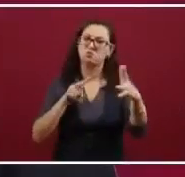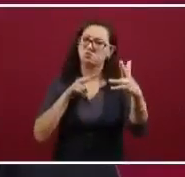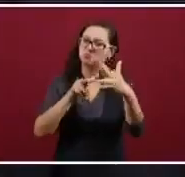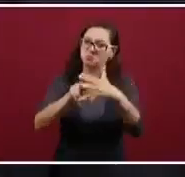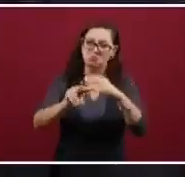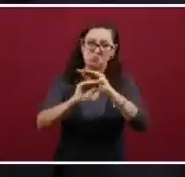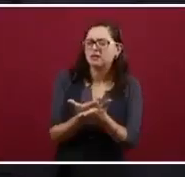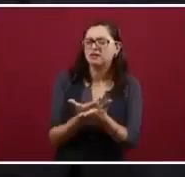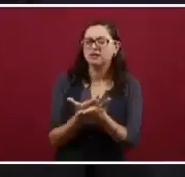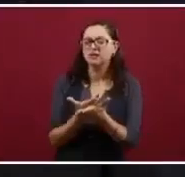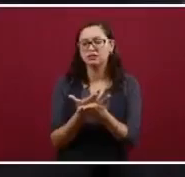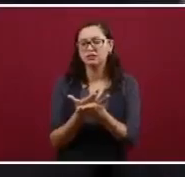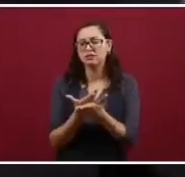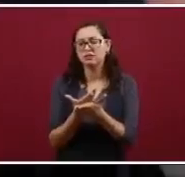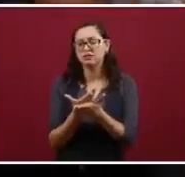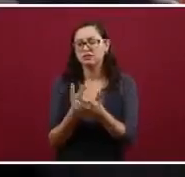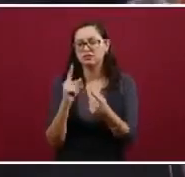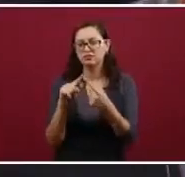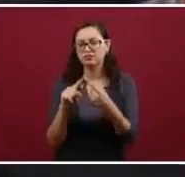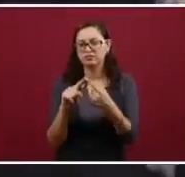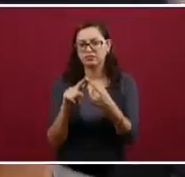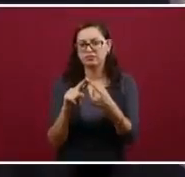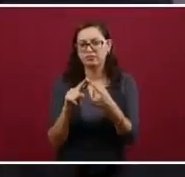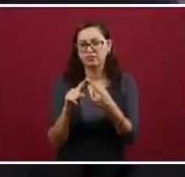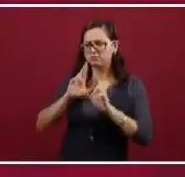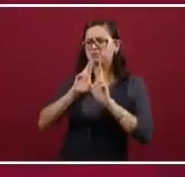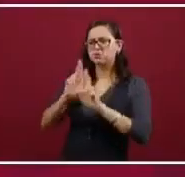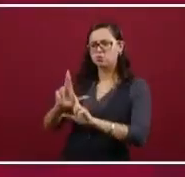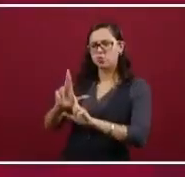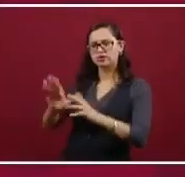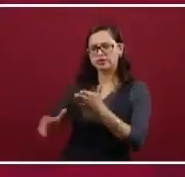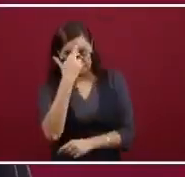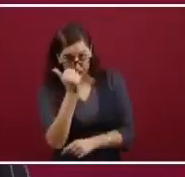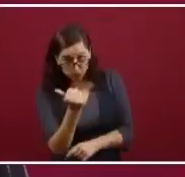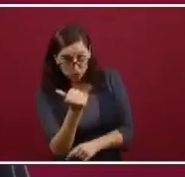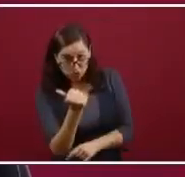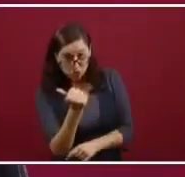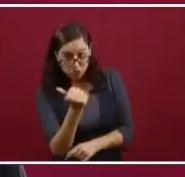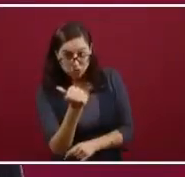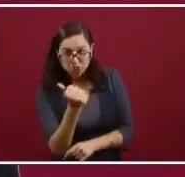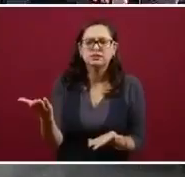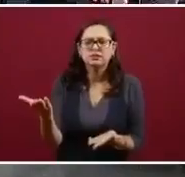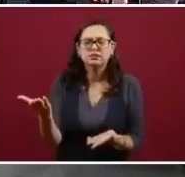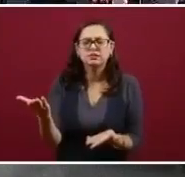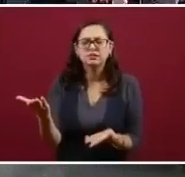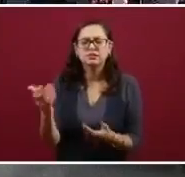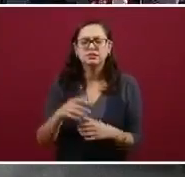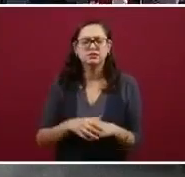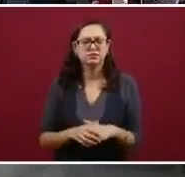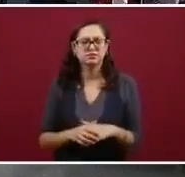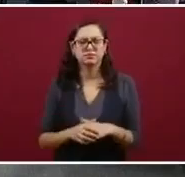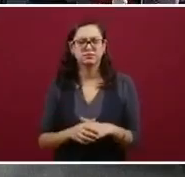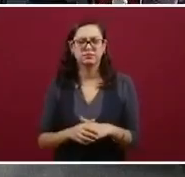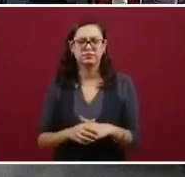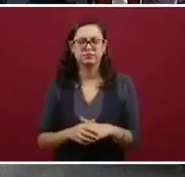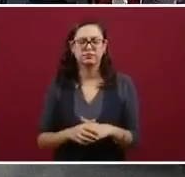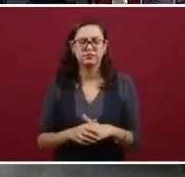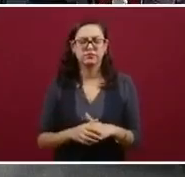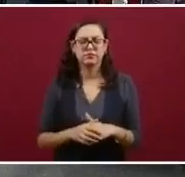¿Qué están solicitando? ¿Qué está planteando la autoridad? ¿Hay razón? ¿Qué opina la gente? No es un